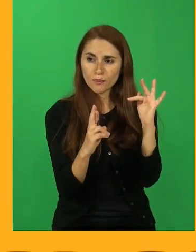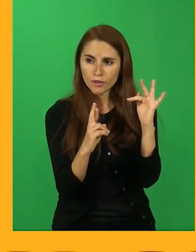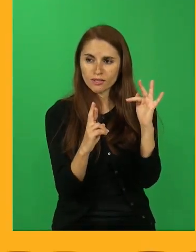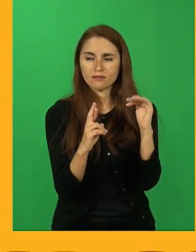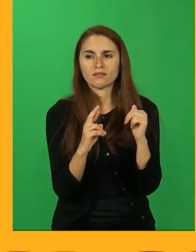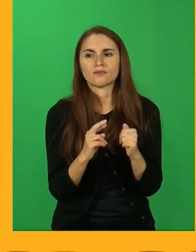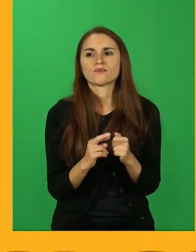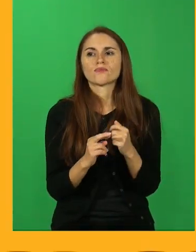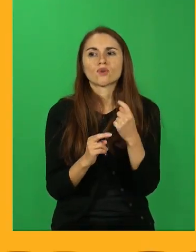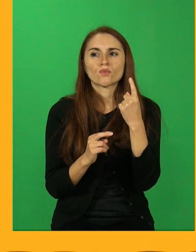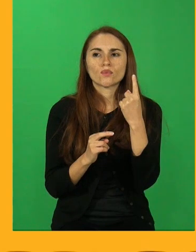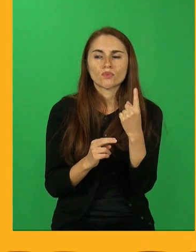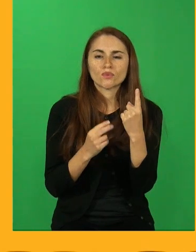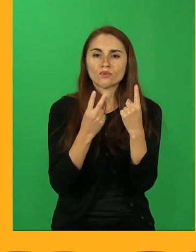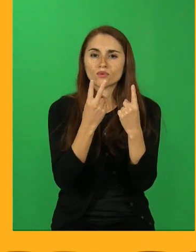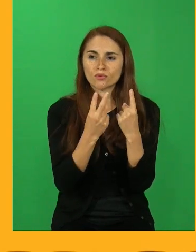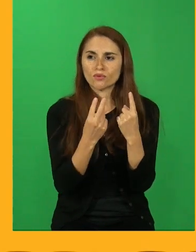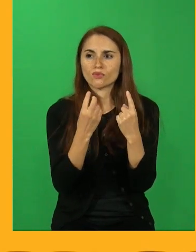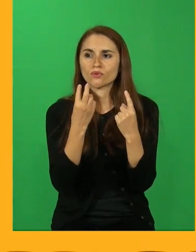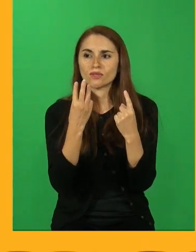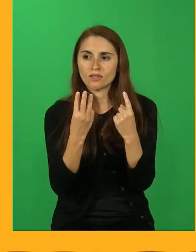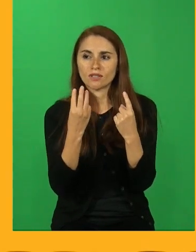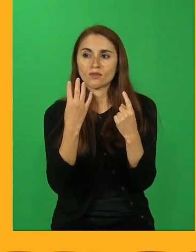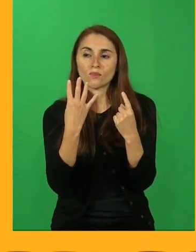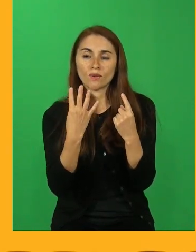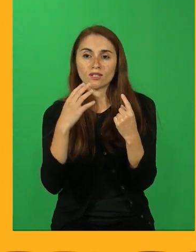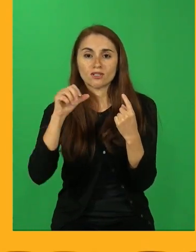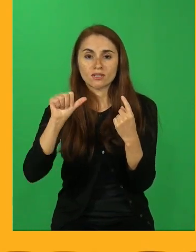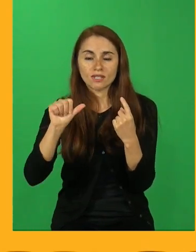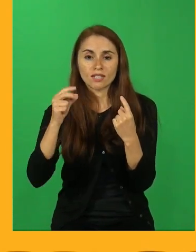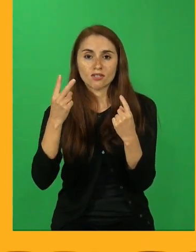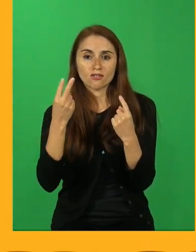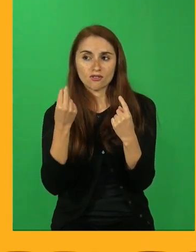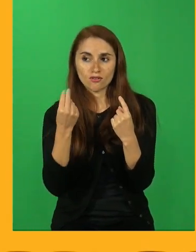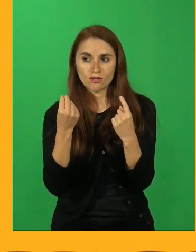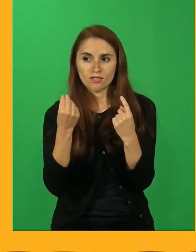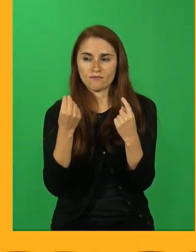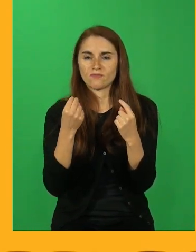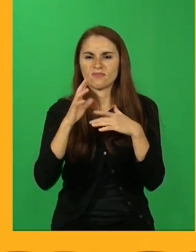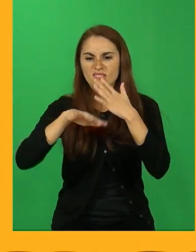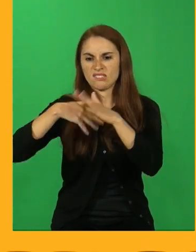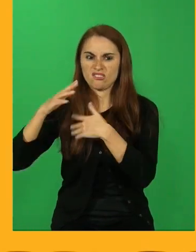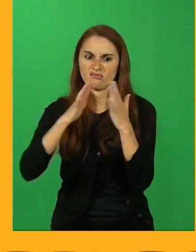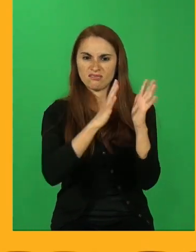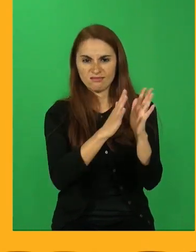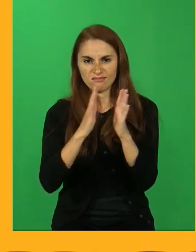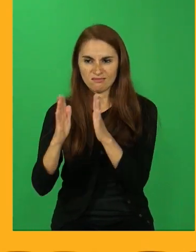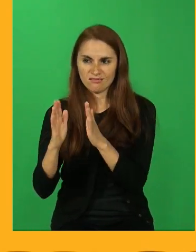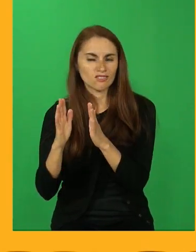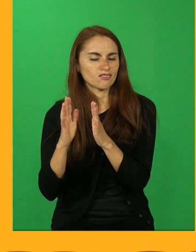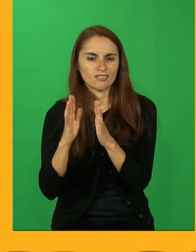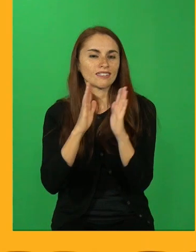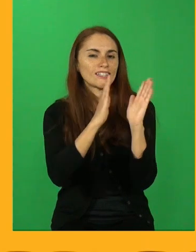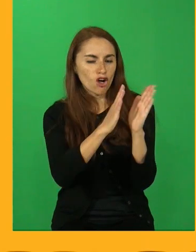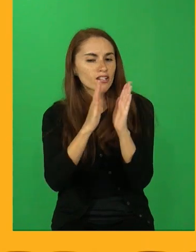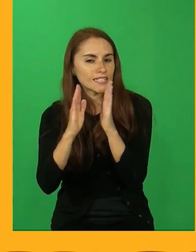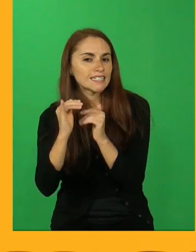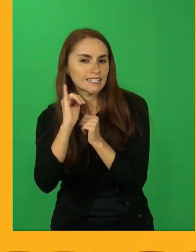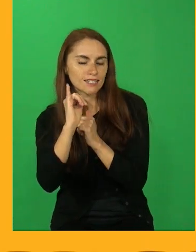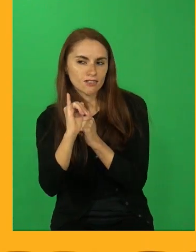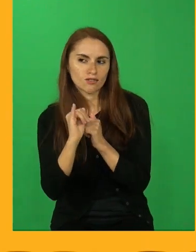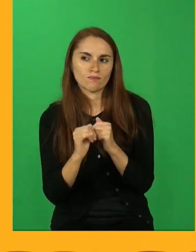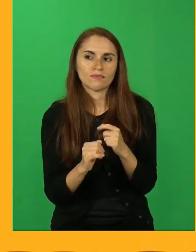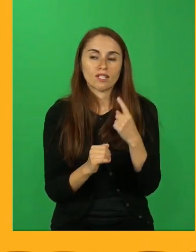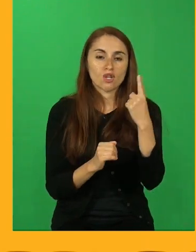conjunto. Fíjate bien, yo cuando lo escribí como conjunto no los escribo desordenados, los escribo desde el más pequeño, que es el